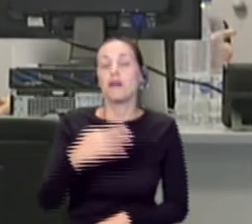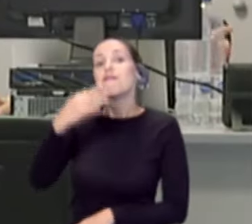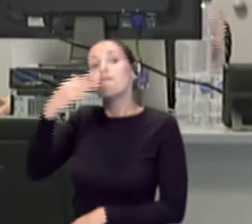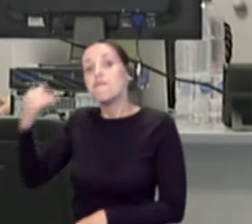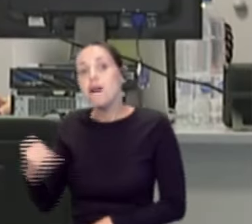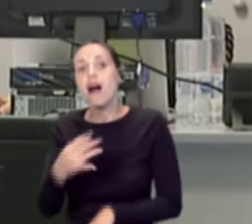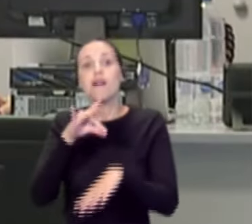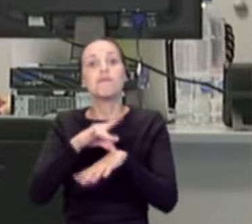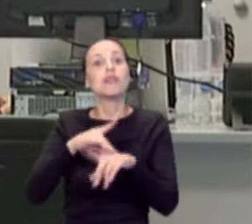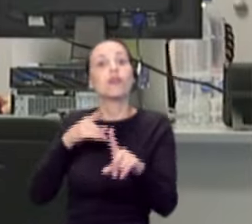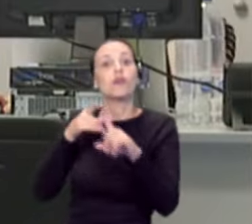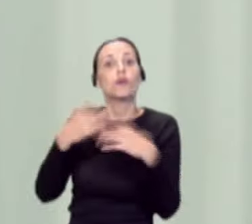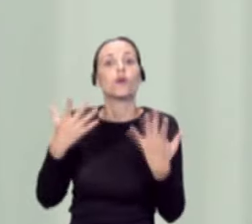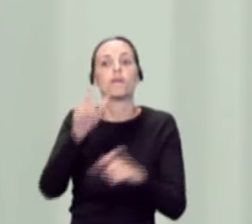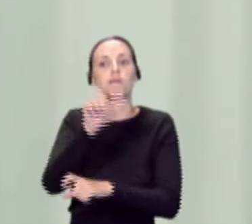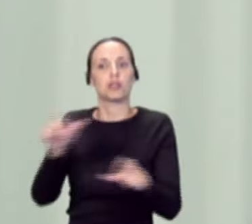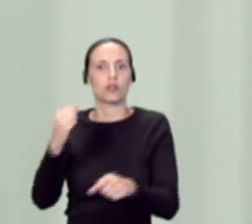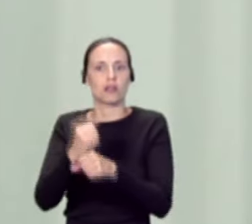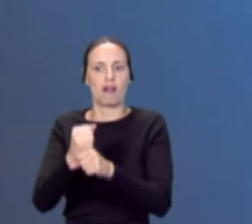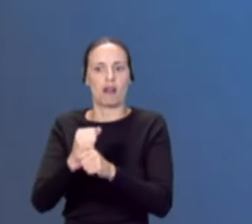la recuperación de los trabajadores.